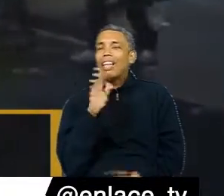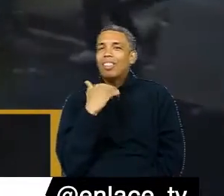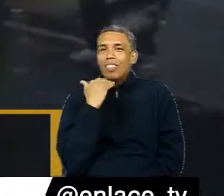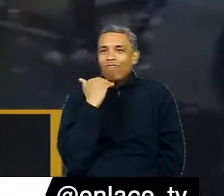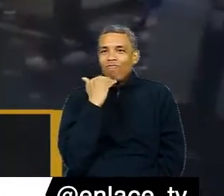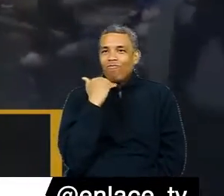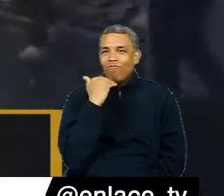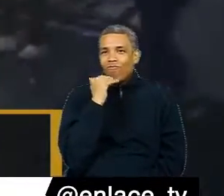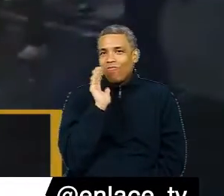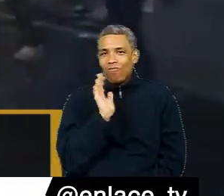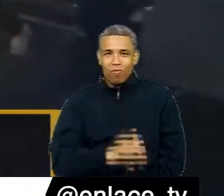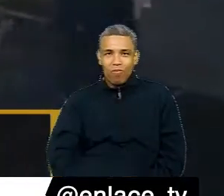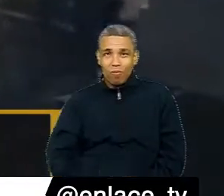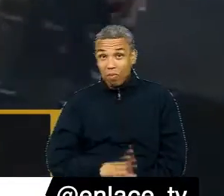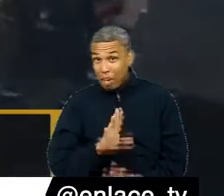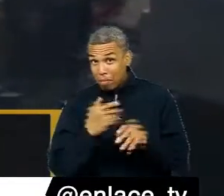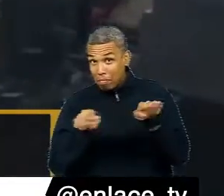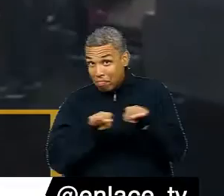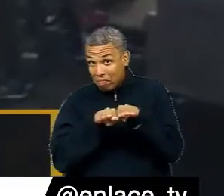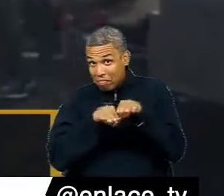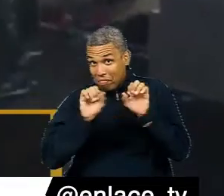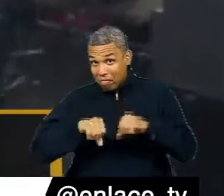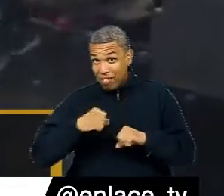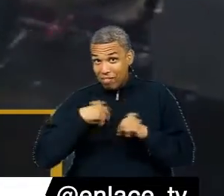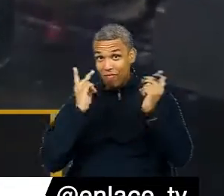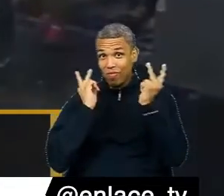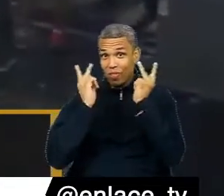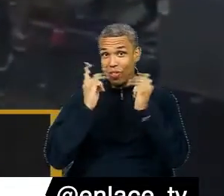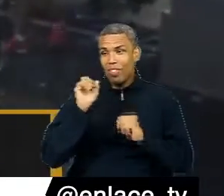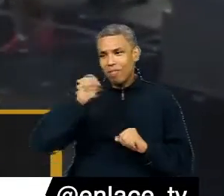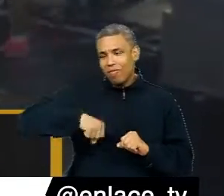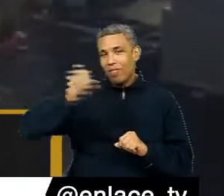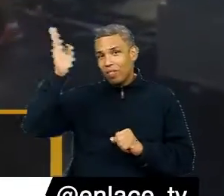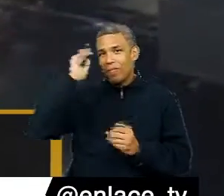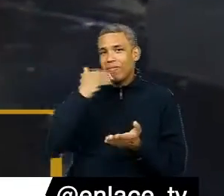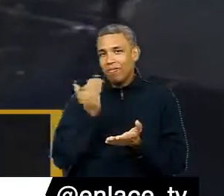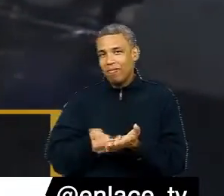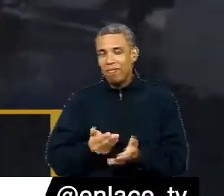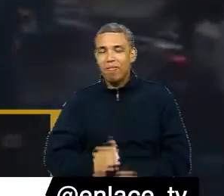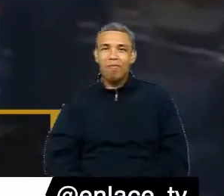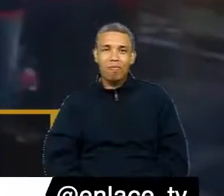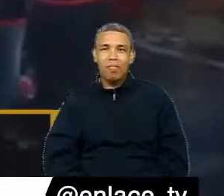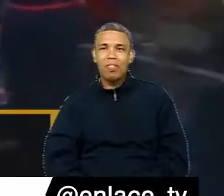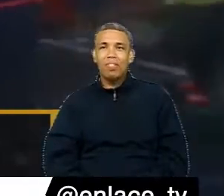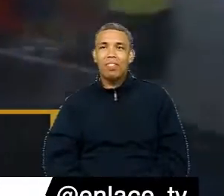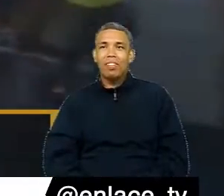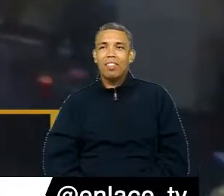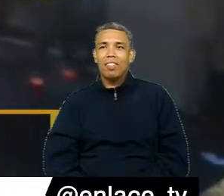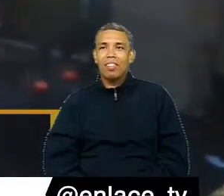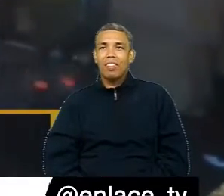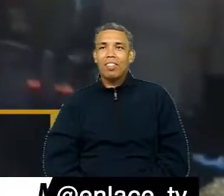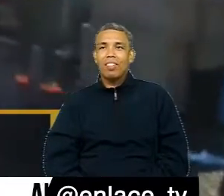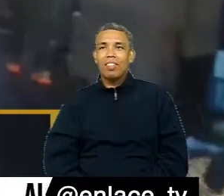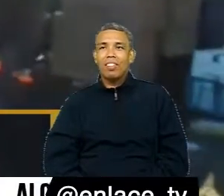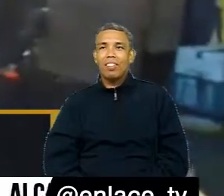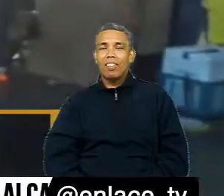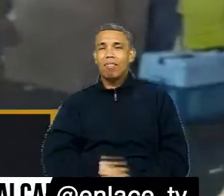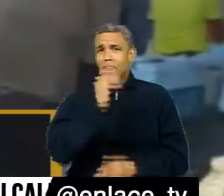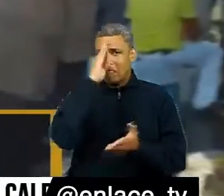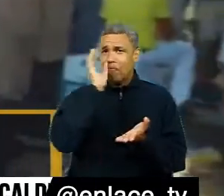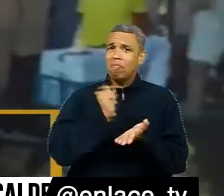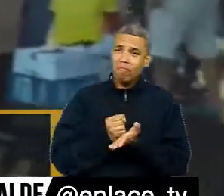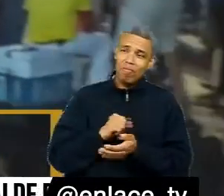No sé. Al final el empate que se rescata, ¿no? Sí, gracias a Dios. Bueno, muchas gracias, Reina, muy amable. Las opiniones de